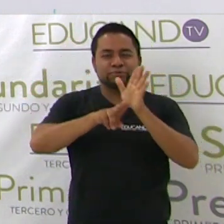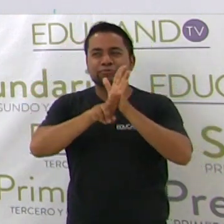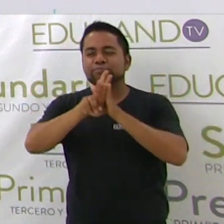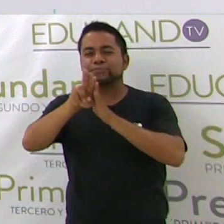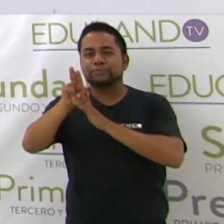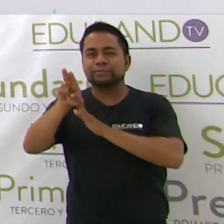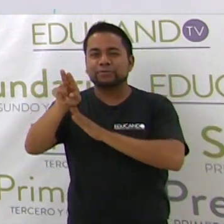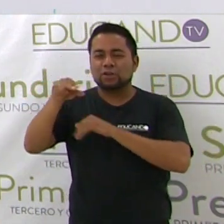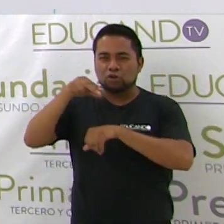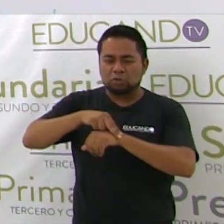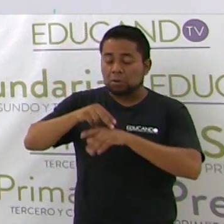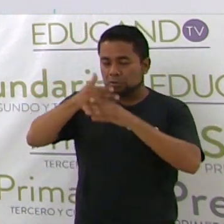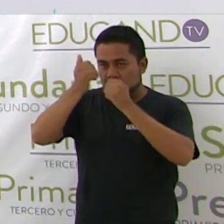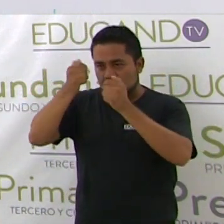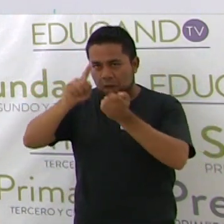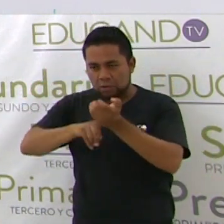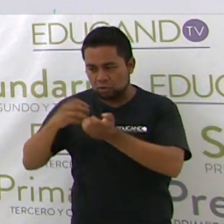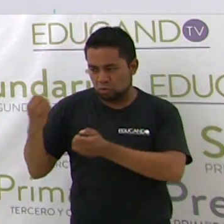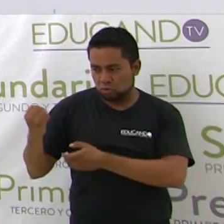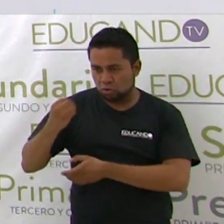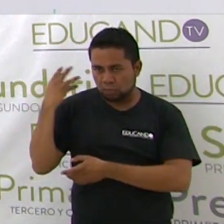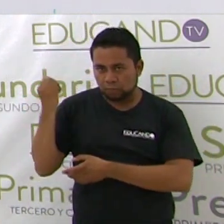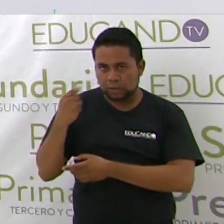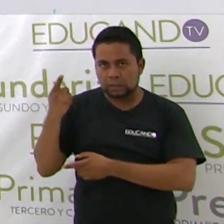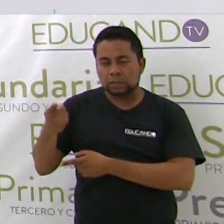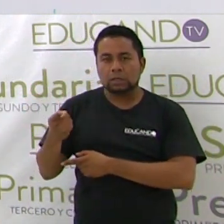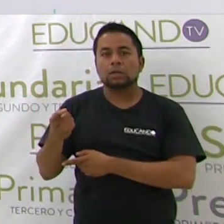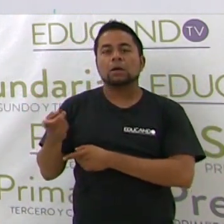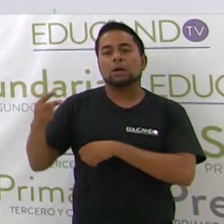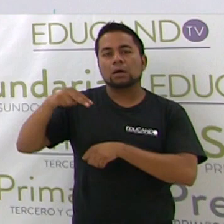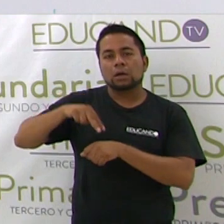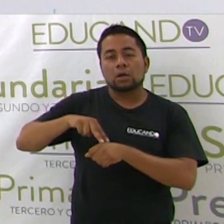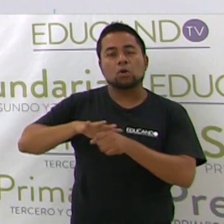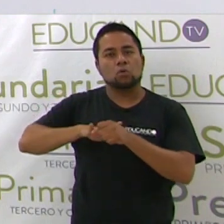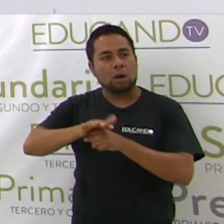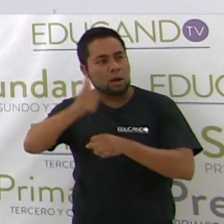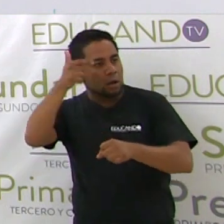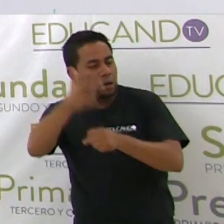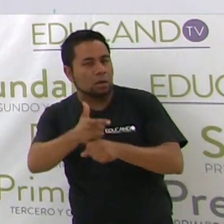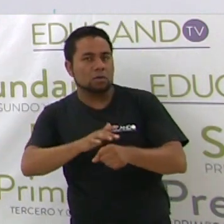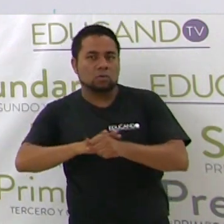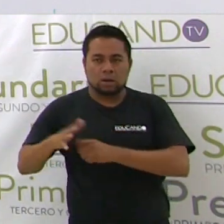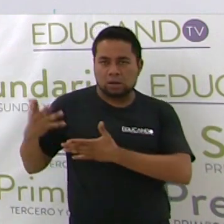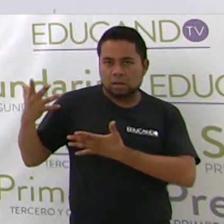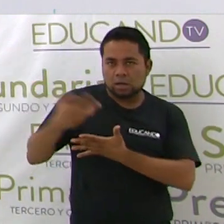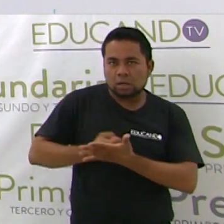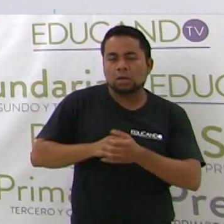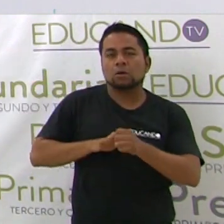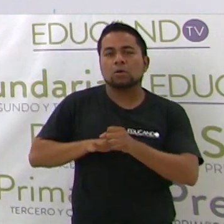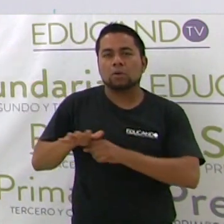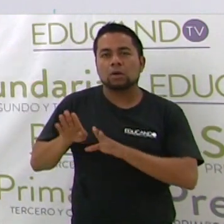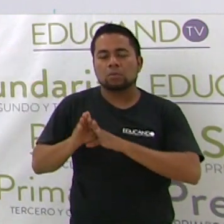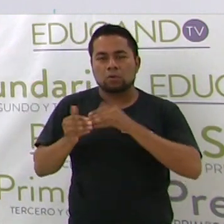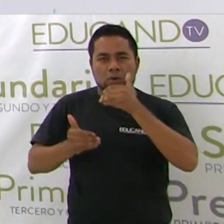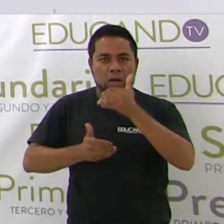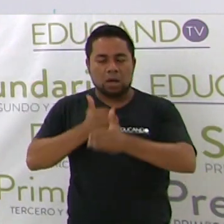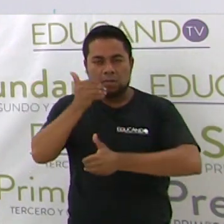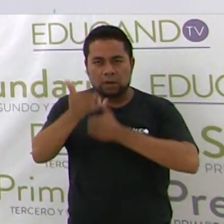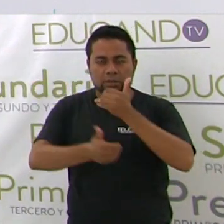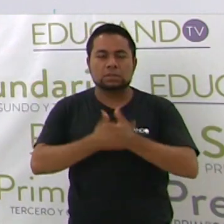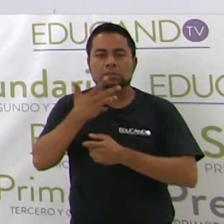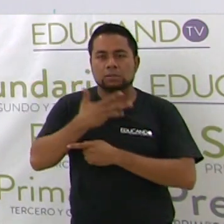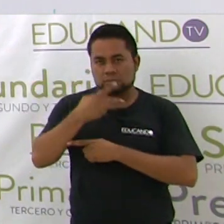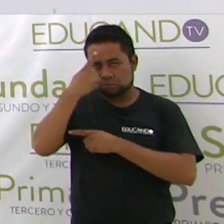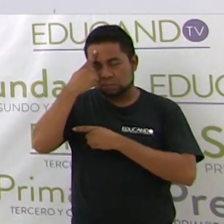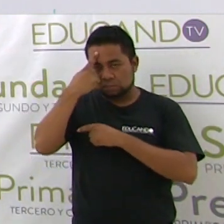abordar dentro de su conferencia y presentar sus descubrimientos, sus logros y sus avances, ¿sí?,